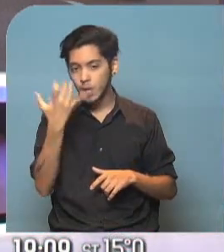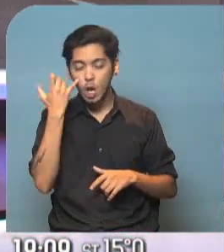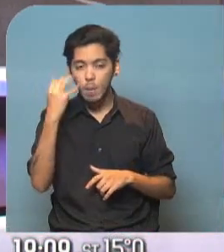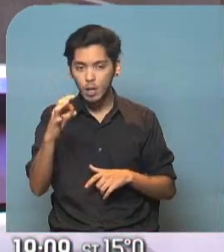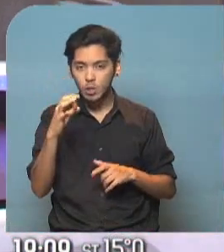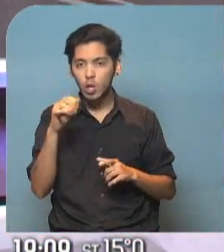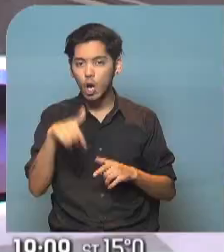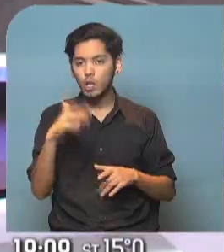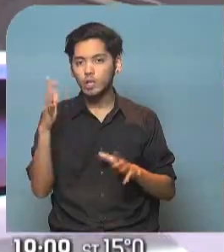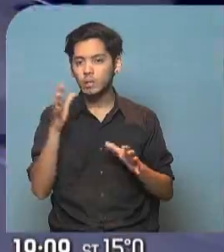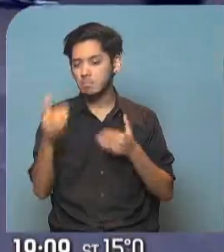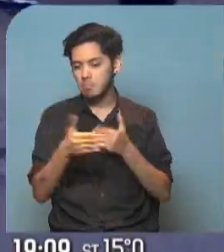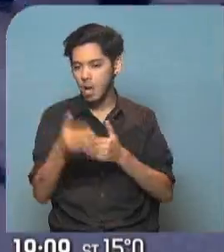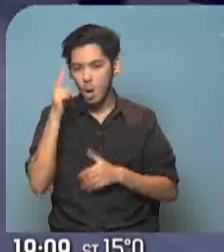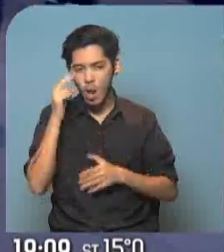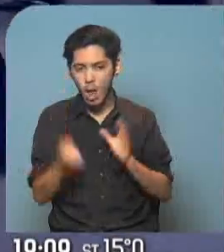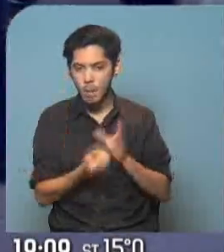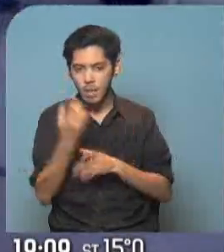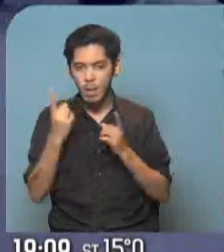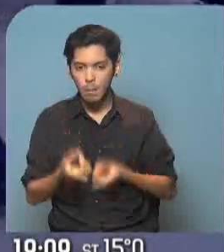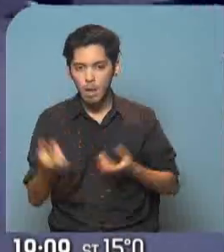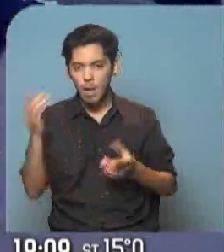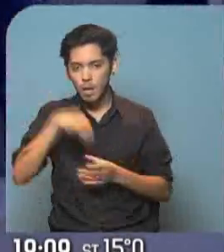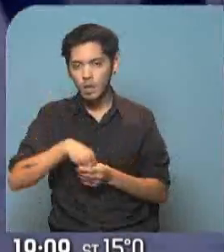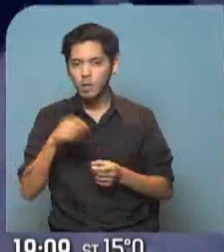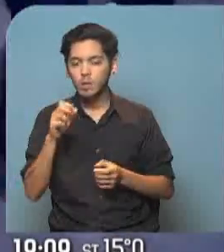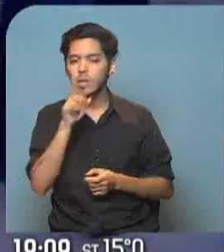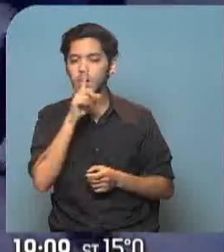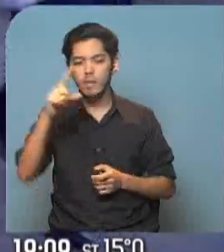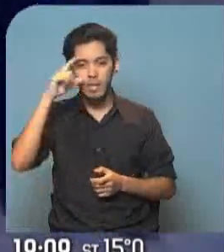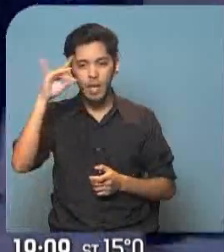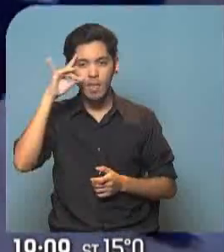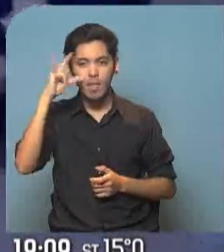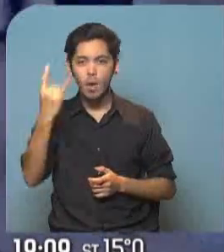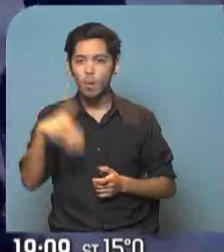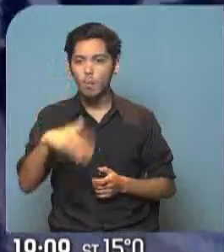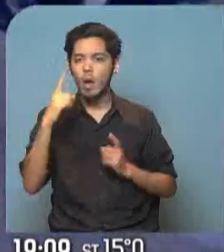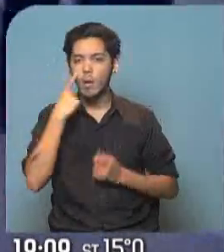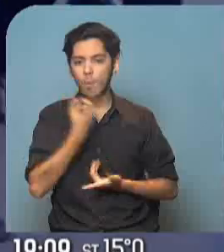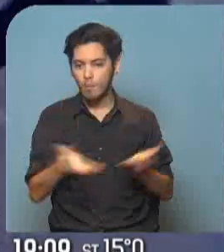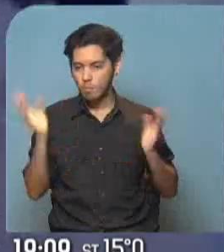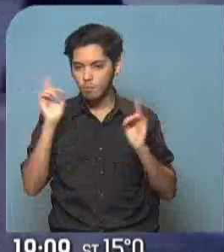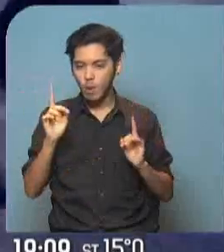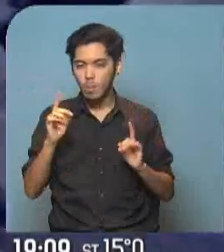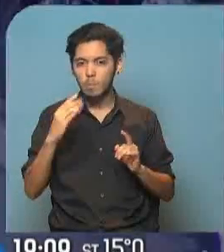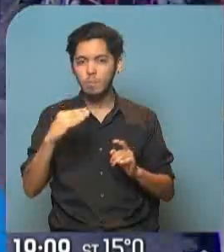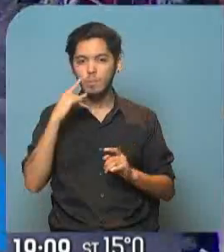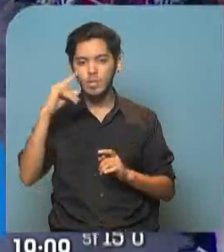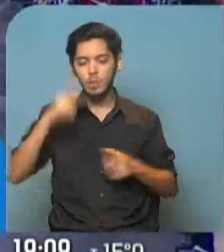cerca de las 9 de la mañana, y por supuesto que también participaron del Tedeum. Allí vemos en las imágenes Gabriela